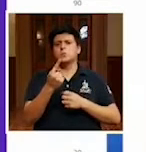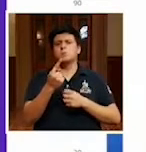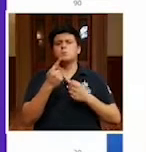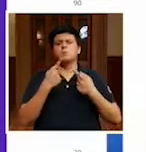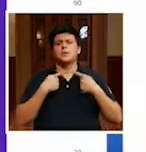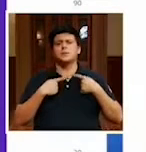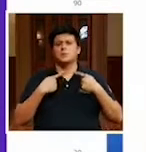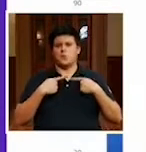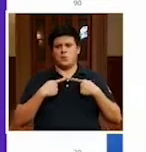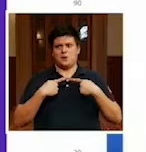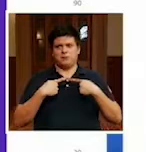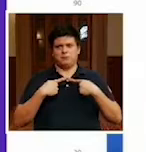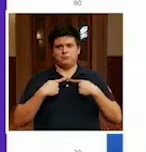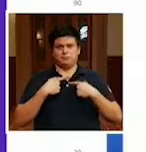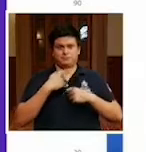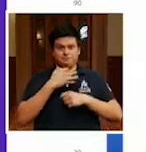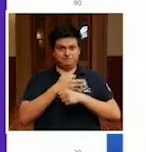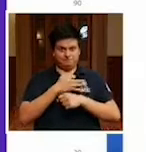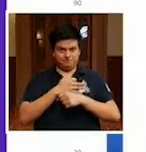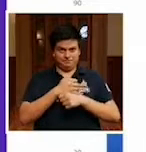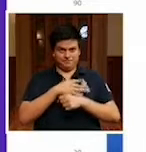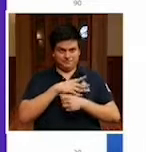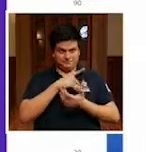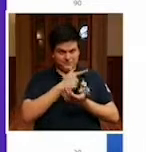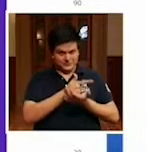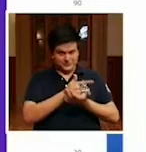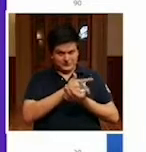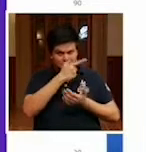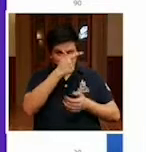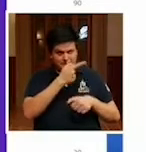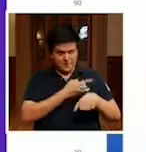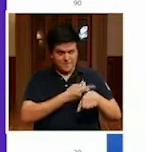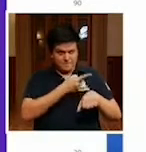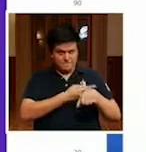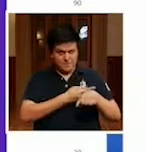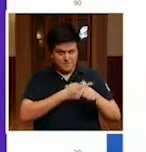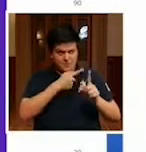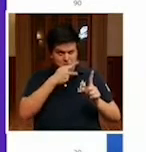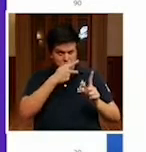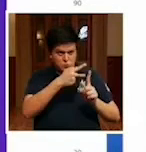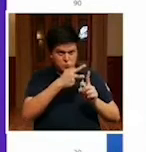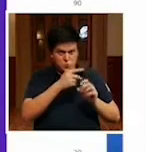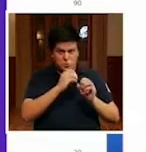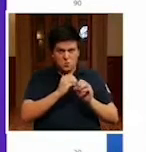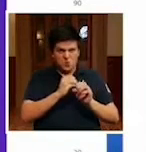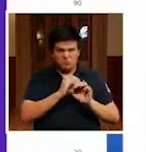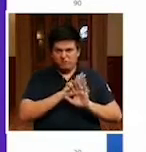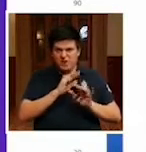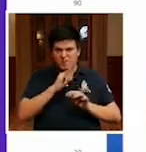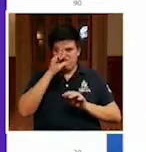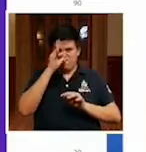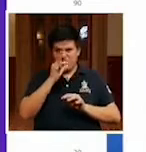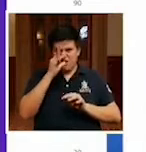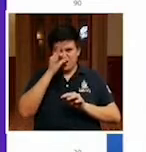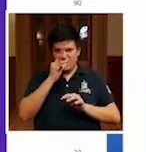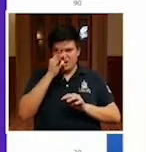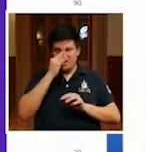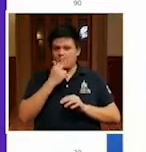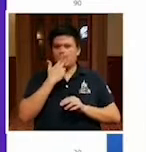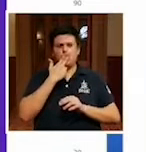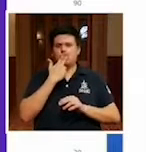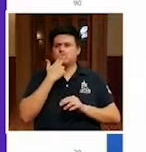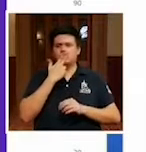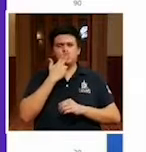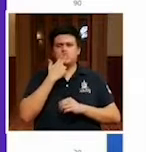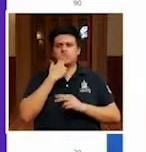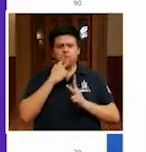81 de ellos tienen tal severidad de su sintomatología o disfunción respiratoria que requieren